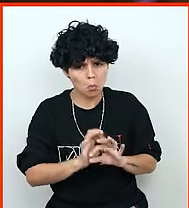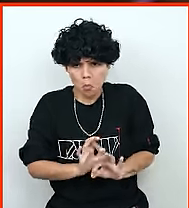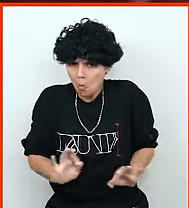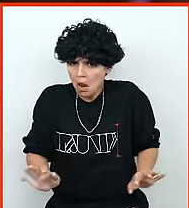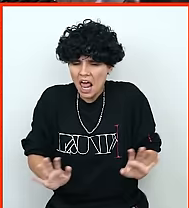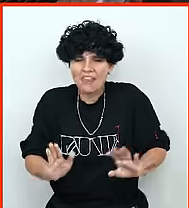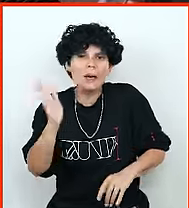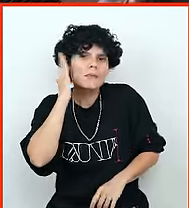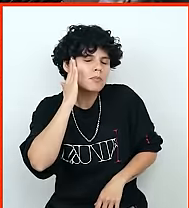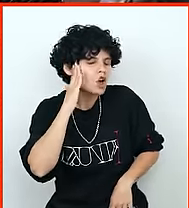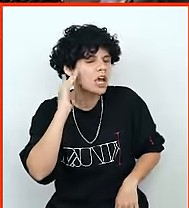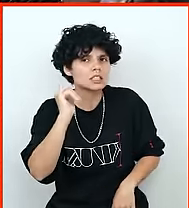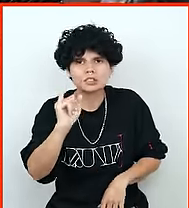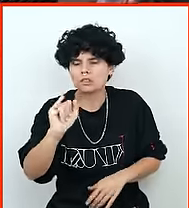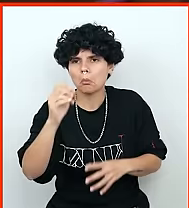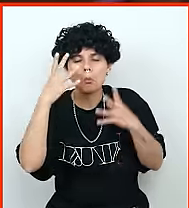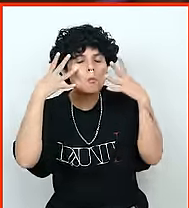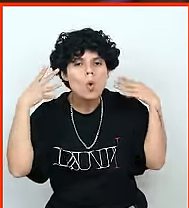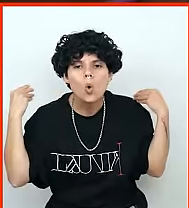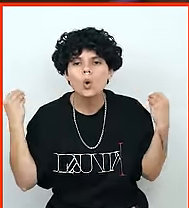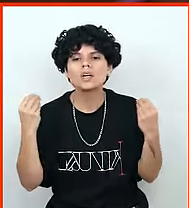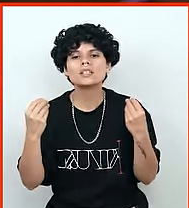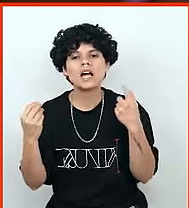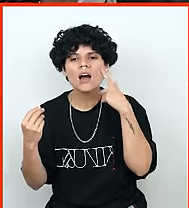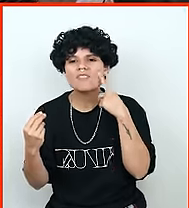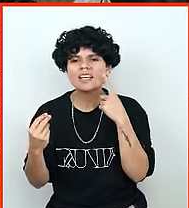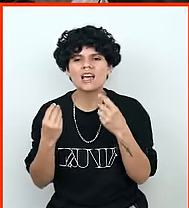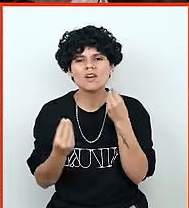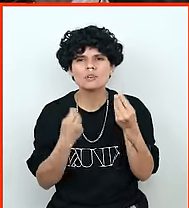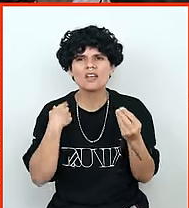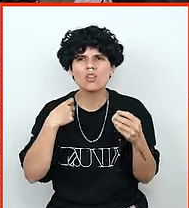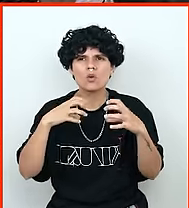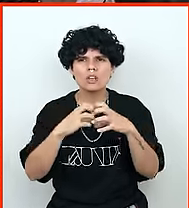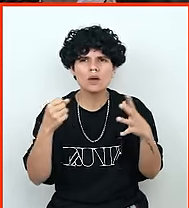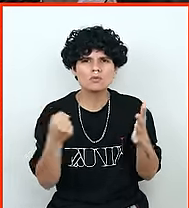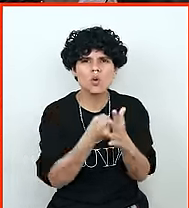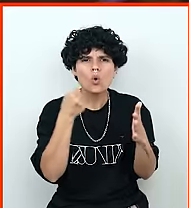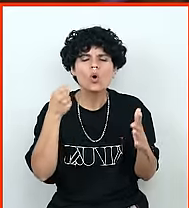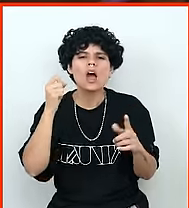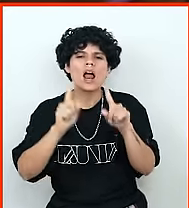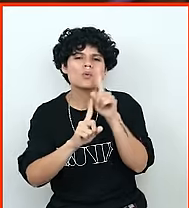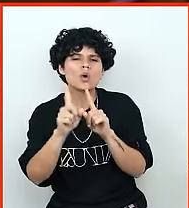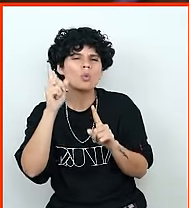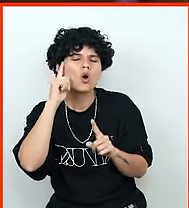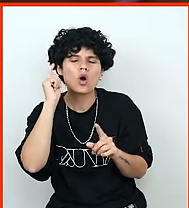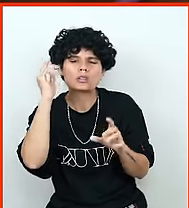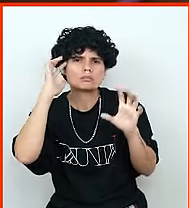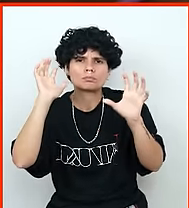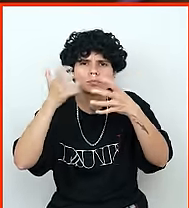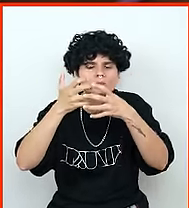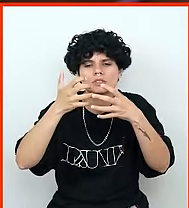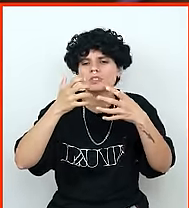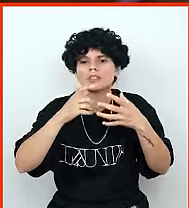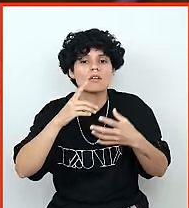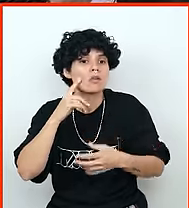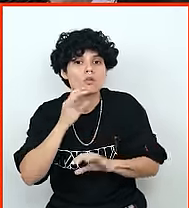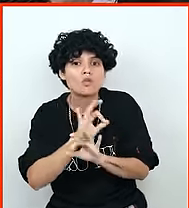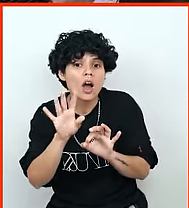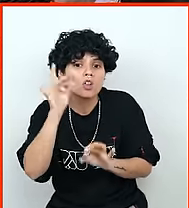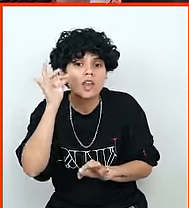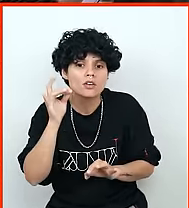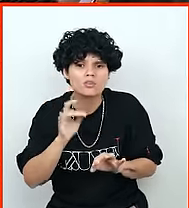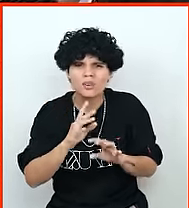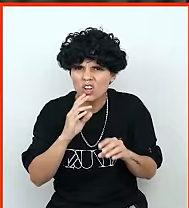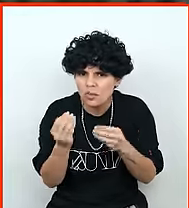quebrado ni nada, ¿cachai? Pero tenía pérdida de memoria y todo esto. Entonces querían ver si tenía algún, me había pasado algo, algún tic cerrado, qué sé yo. Y no, nunca tuve nada, pues nunca